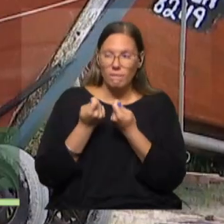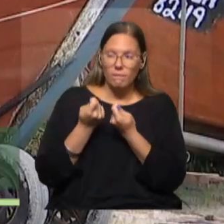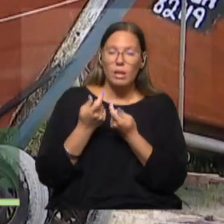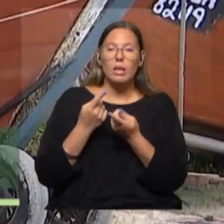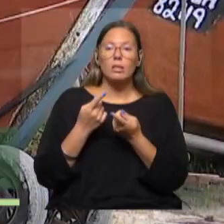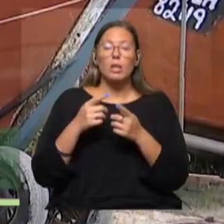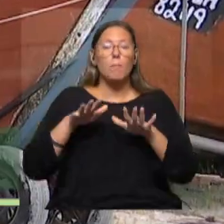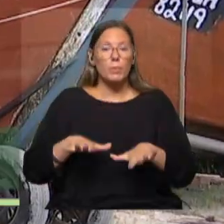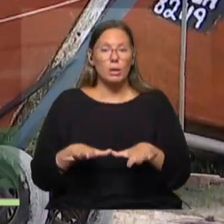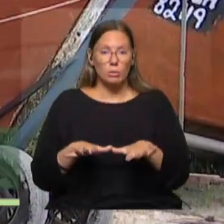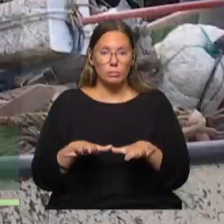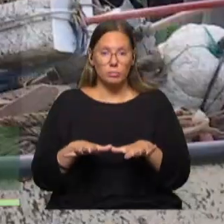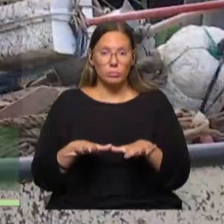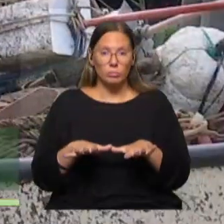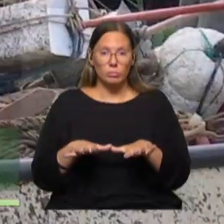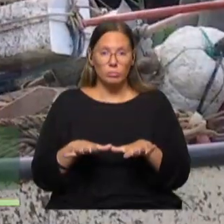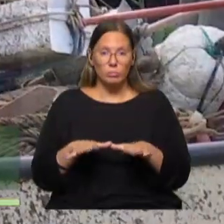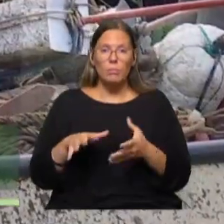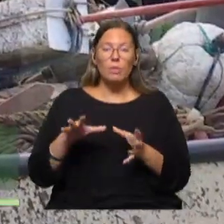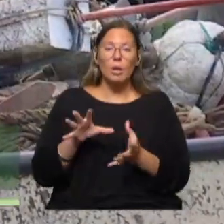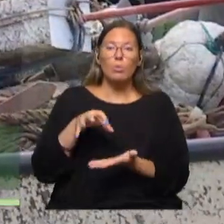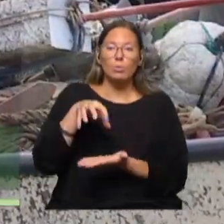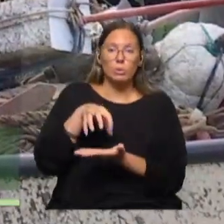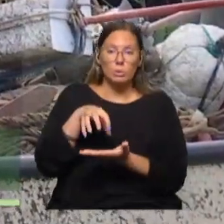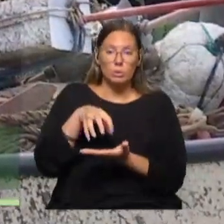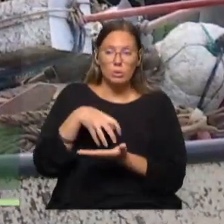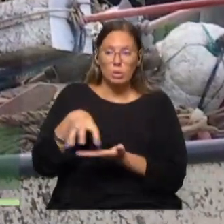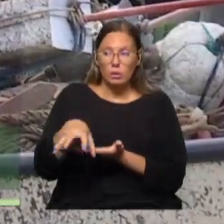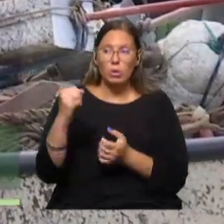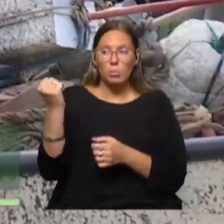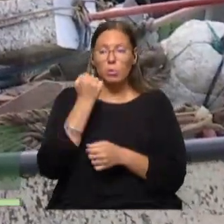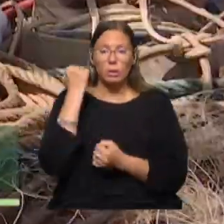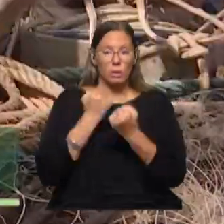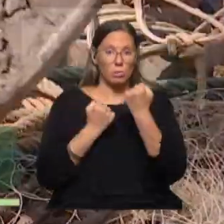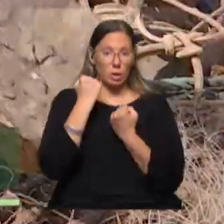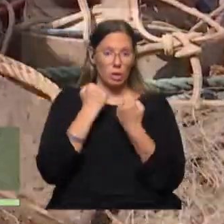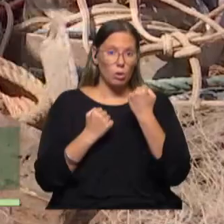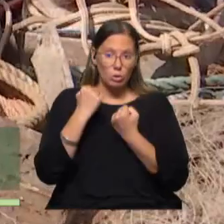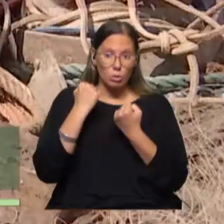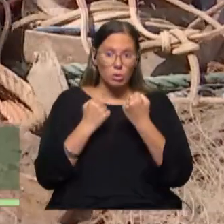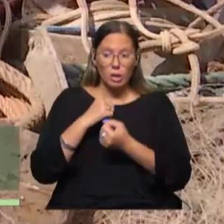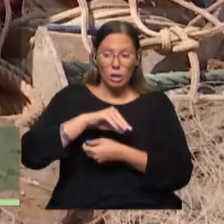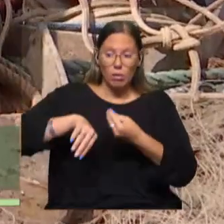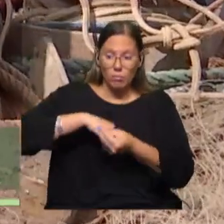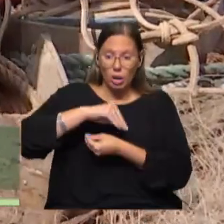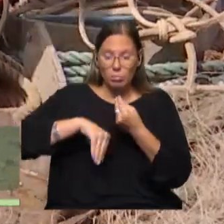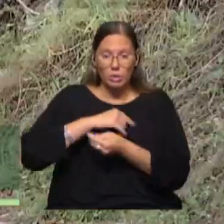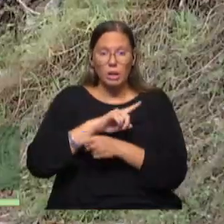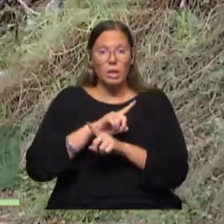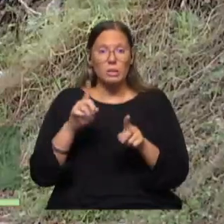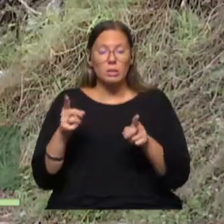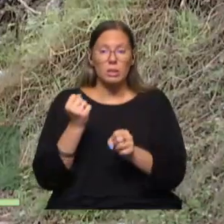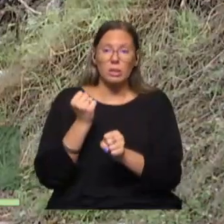la paralización de un sector que es importante para la economía y que deja un montón de familias sin sustento y un